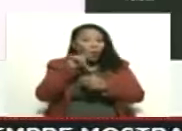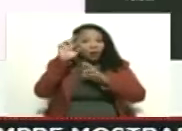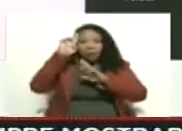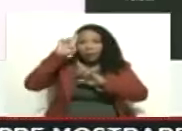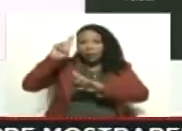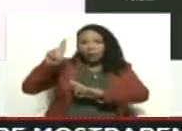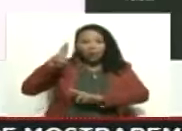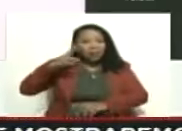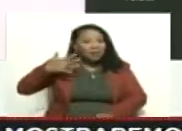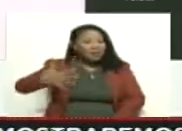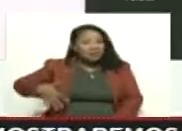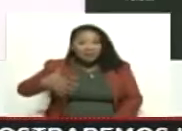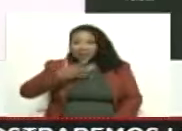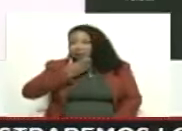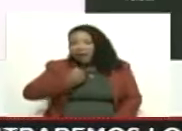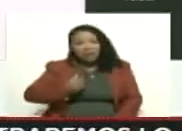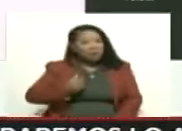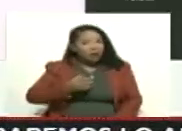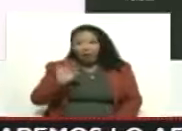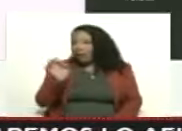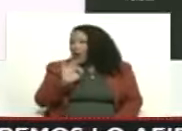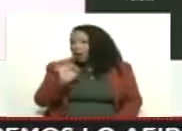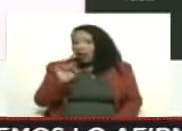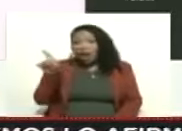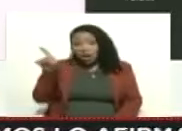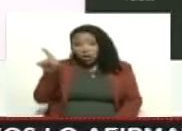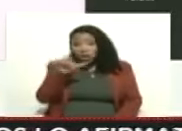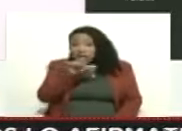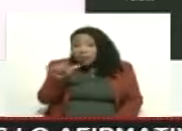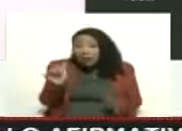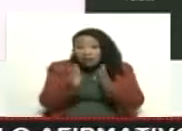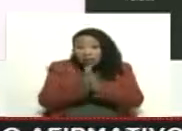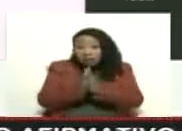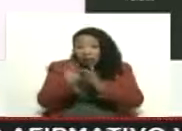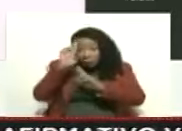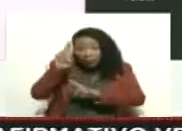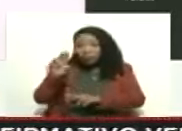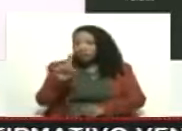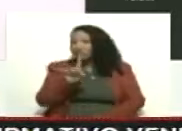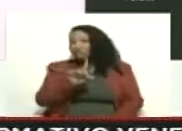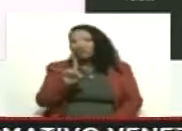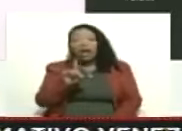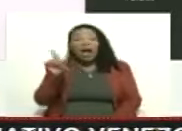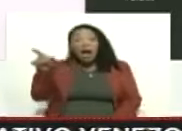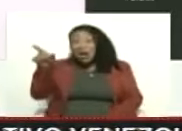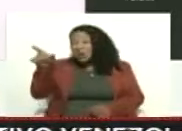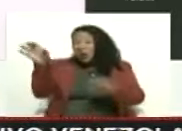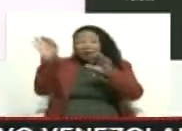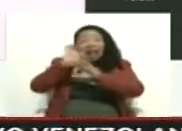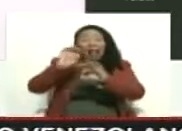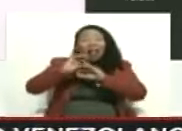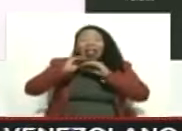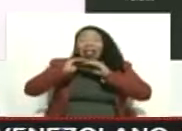diciembre ellos no respetan semana santa ellos no respetan Carnaval ellos no respetan absolutamente